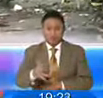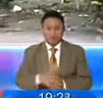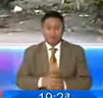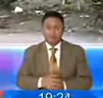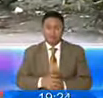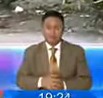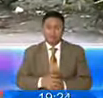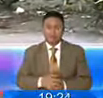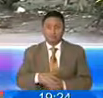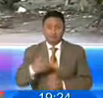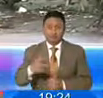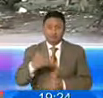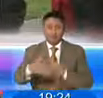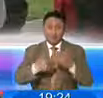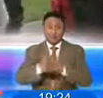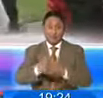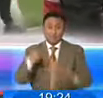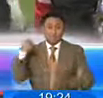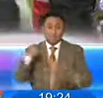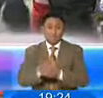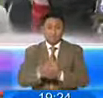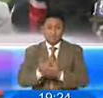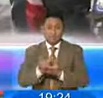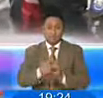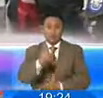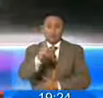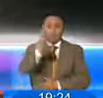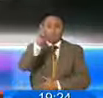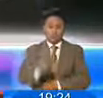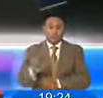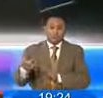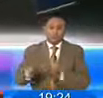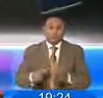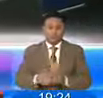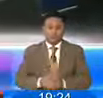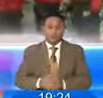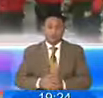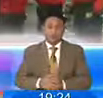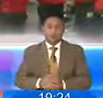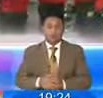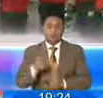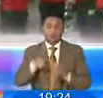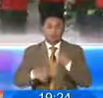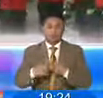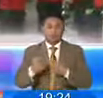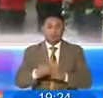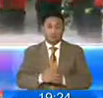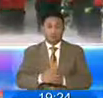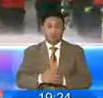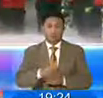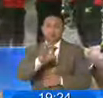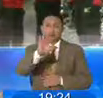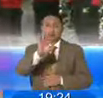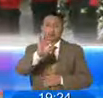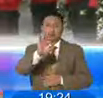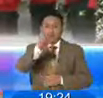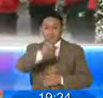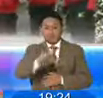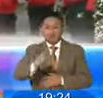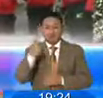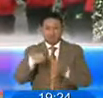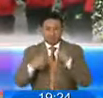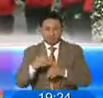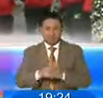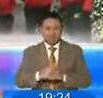un accidente de tránsito que dejó una persona fallecida y varias heridas. Se han ayudado a 9 personas heridas con politraumatismos,